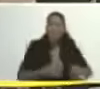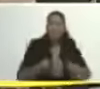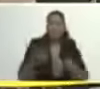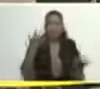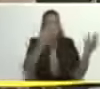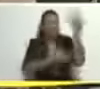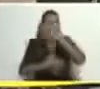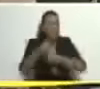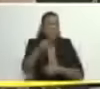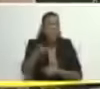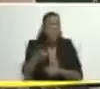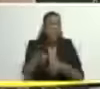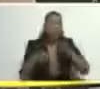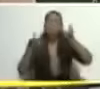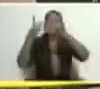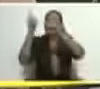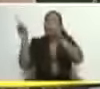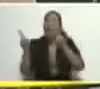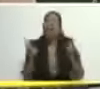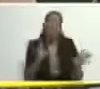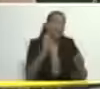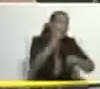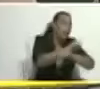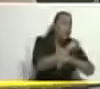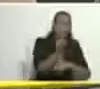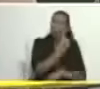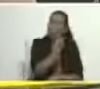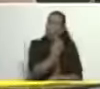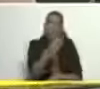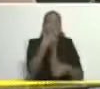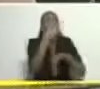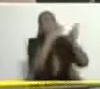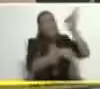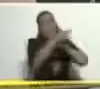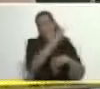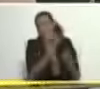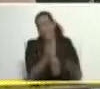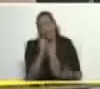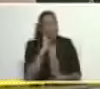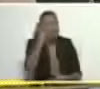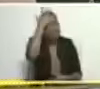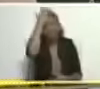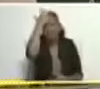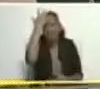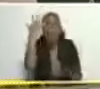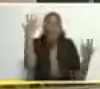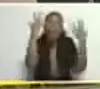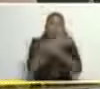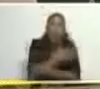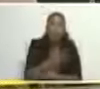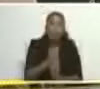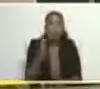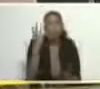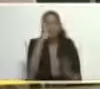contradicción no es entre democracia y no democracia, como ustedes dicen. La contradicción